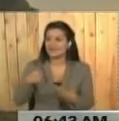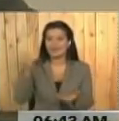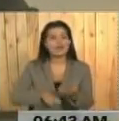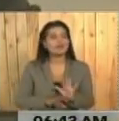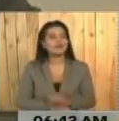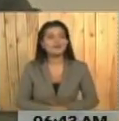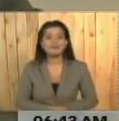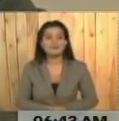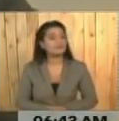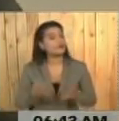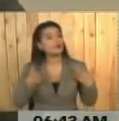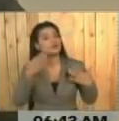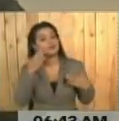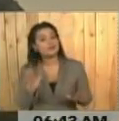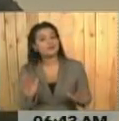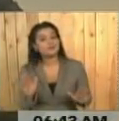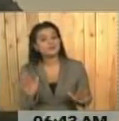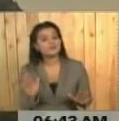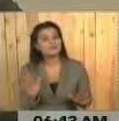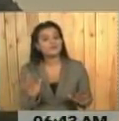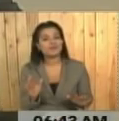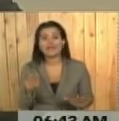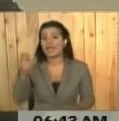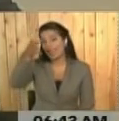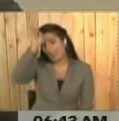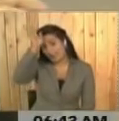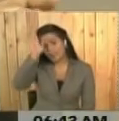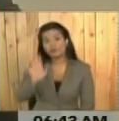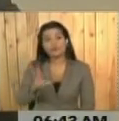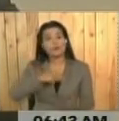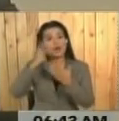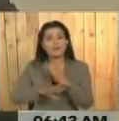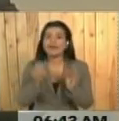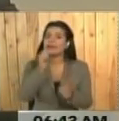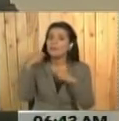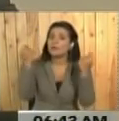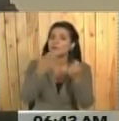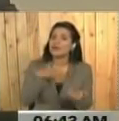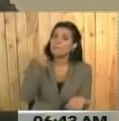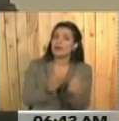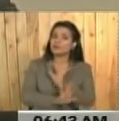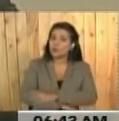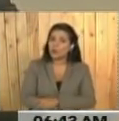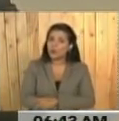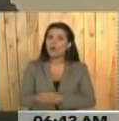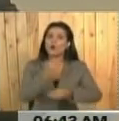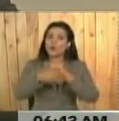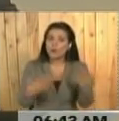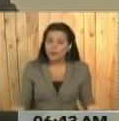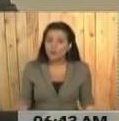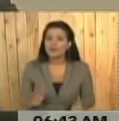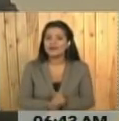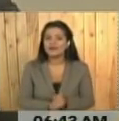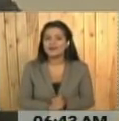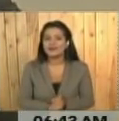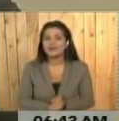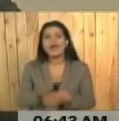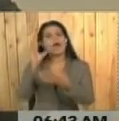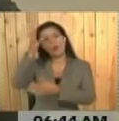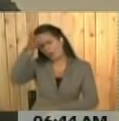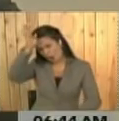no sé yo no sé qué va Qué va a pasar con Hernán ahora y su programa Y quién va a promocionar el el mazo el patrocinante er bueno el gallo